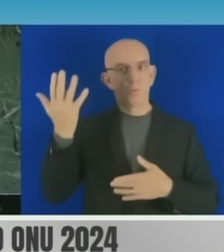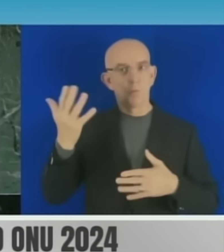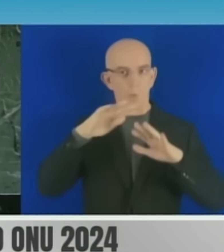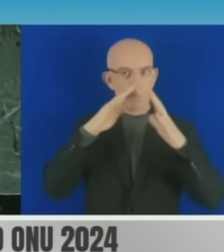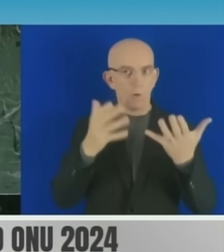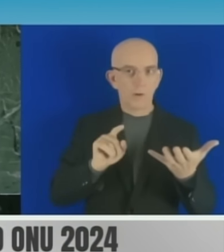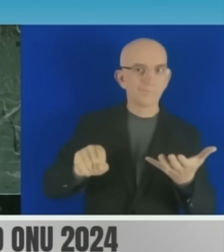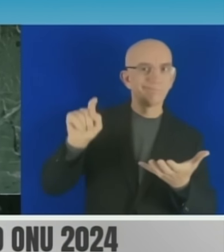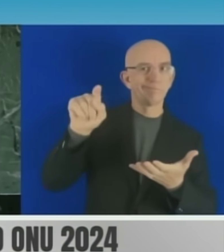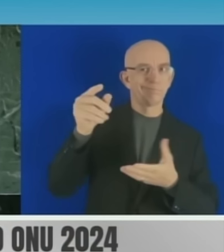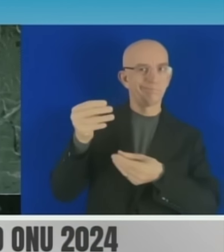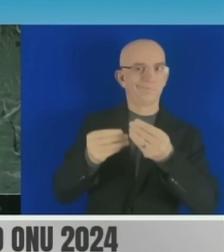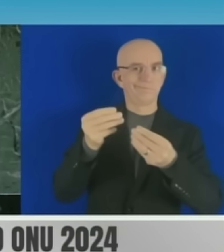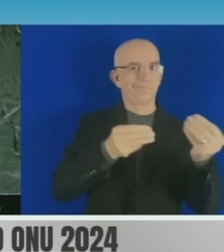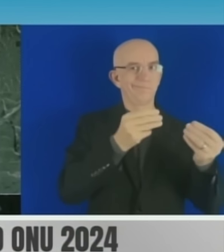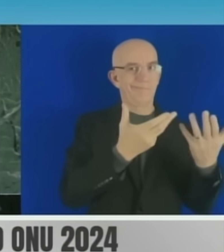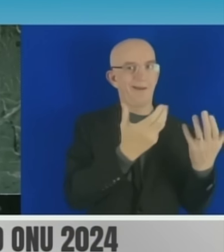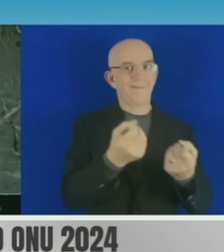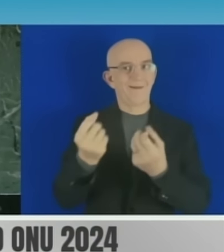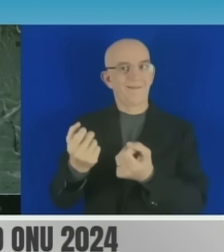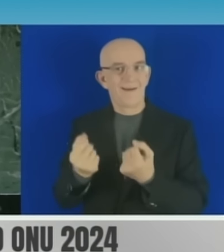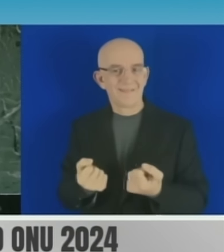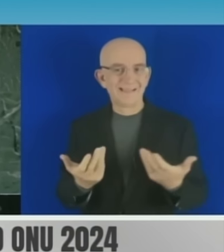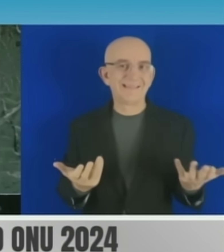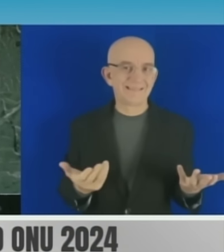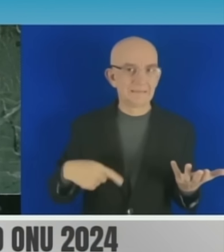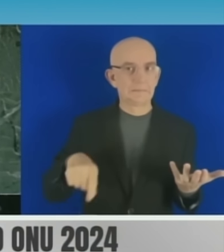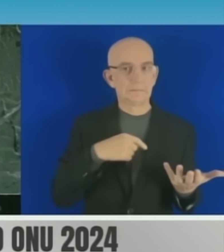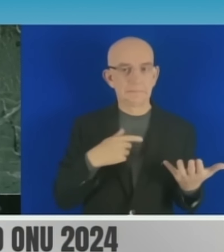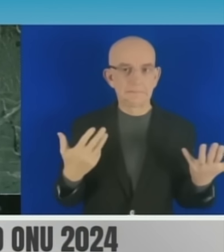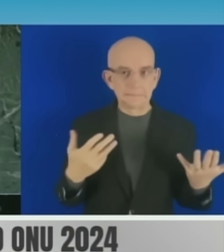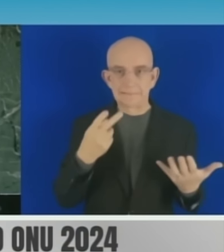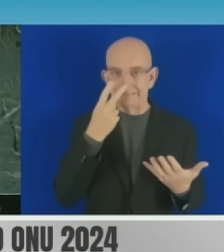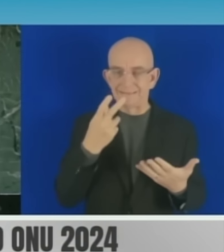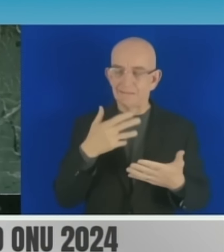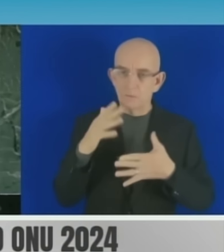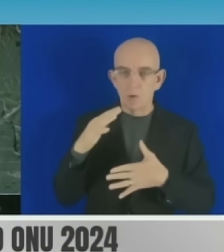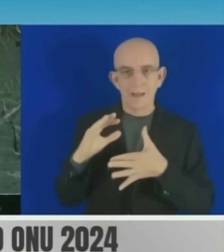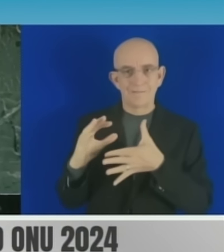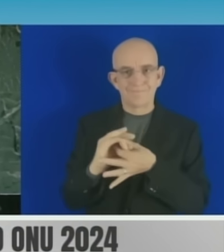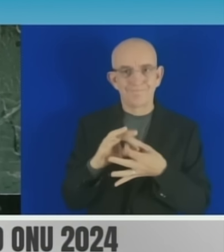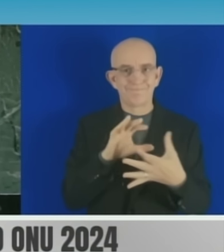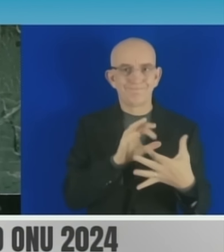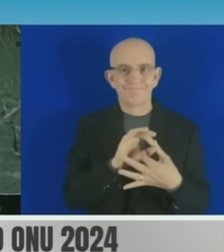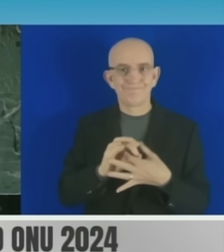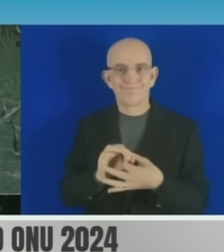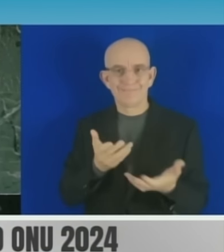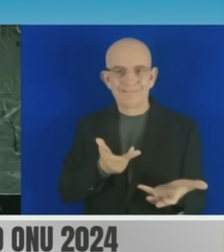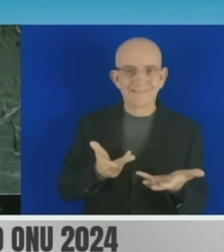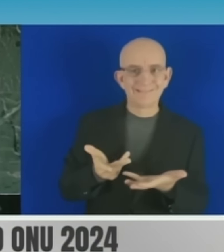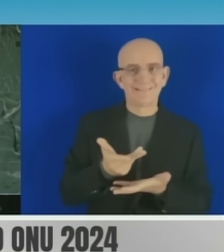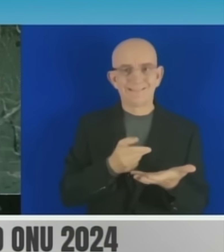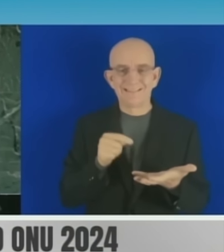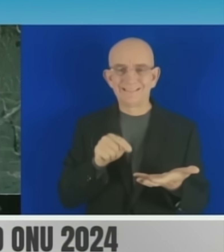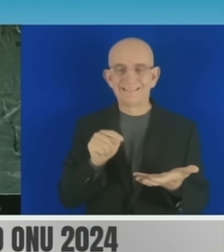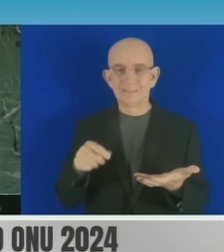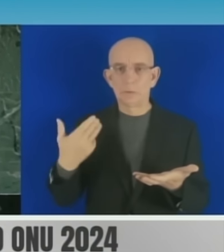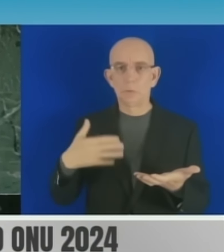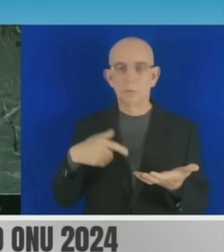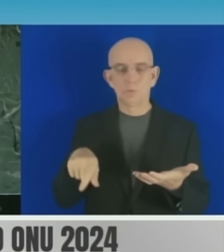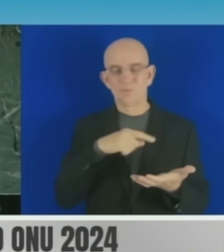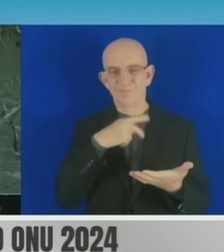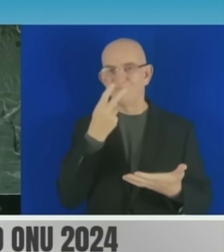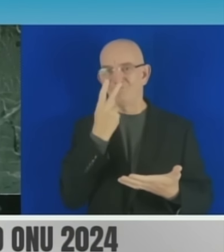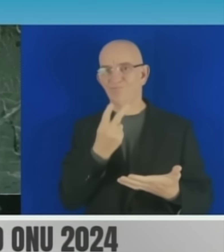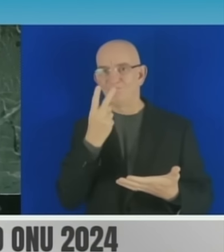interconectados. También reconocimos que, a través de una mayor solidaridad y cooperación internacionales y de un multilateralismo